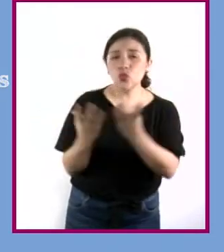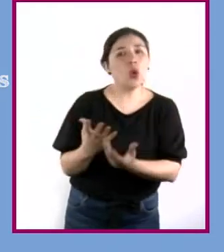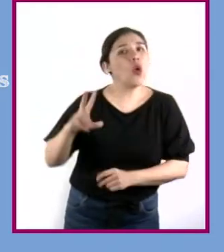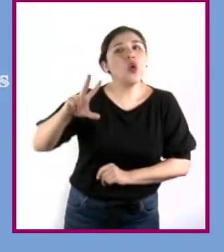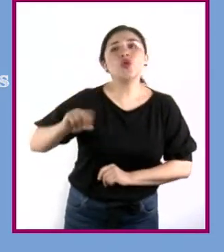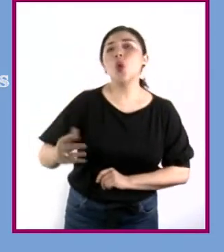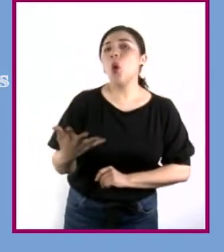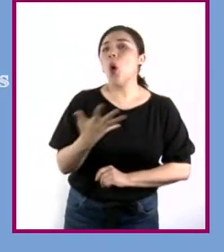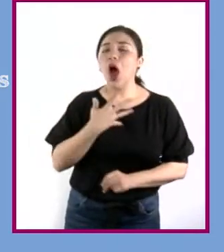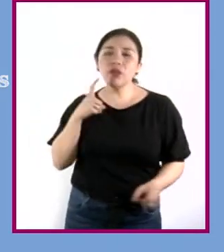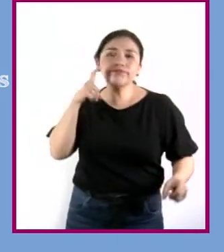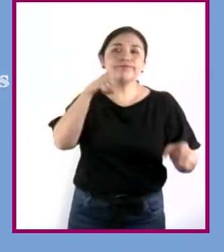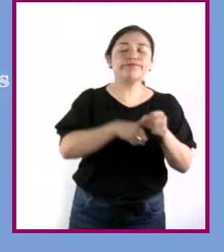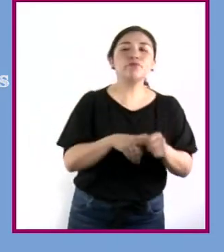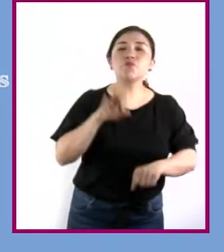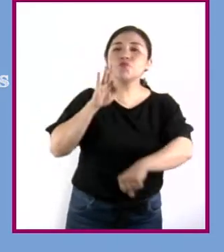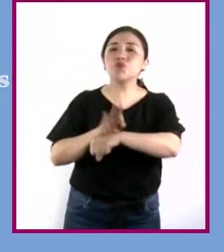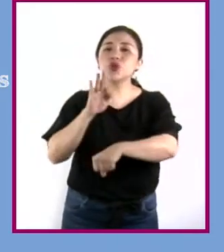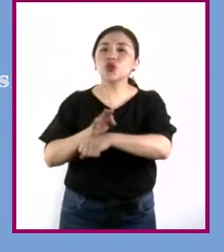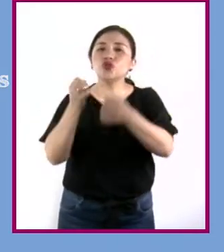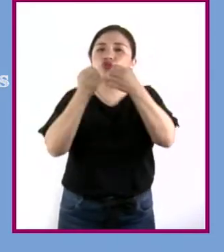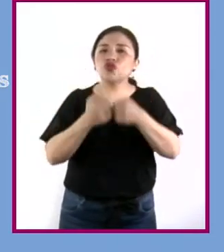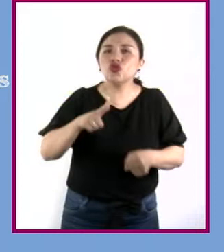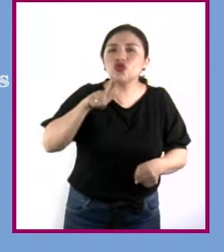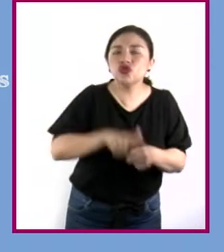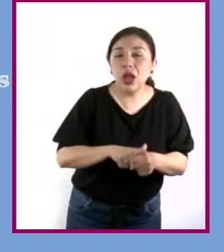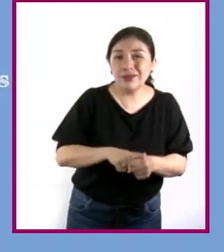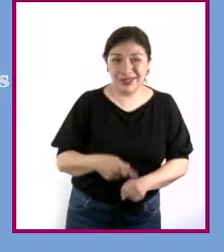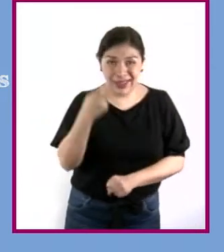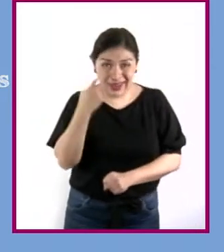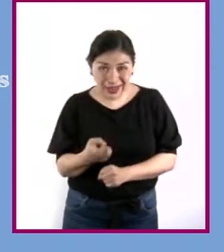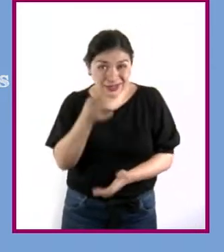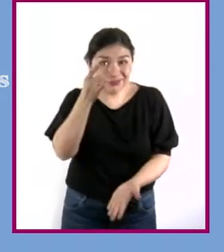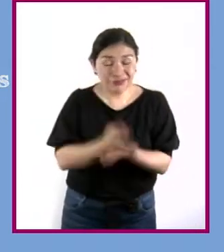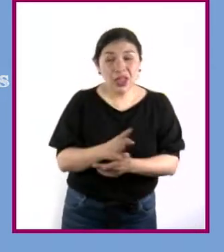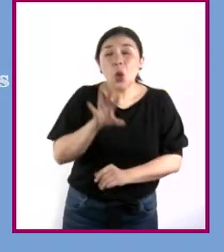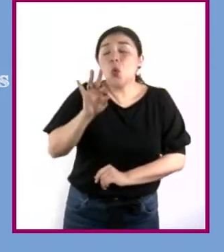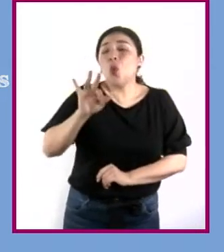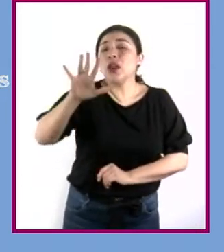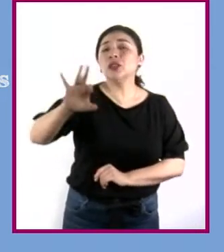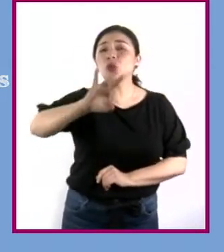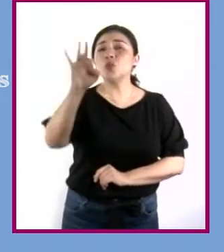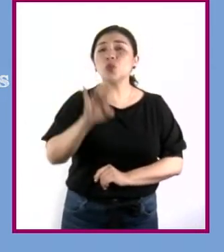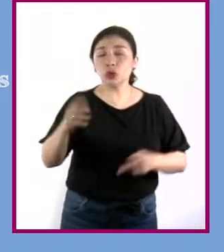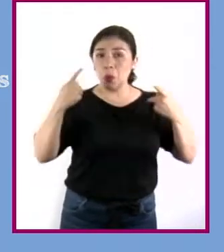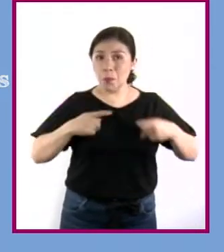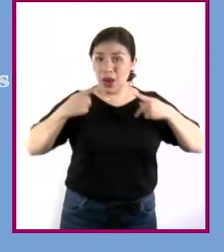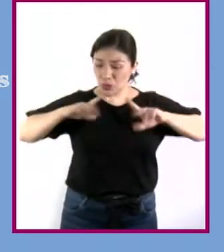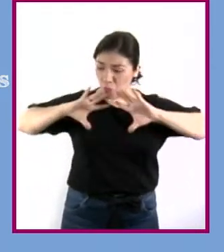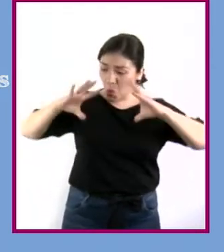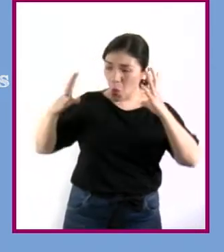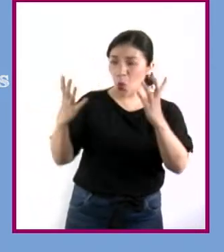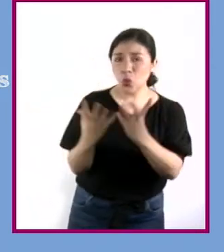derecho humano a la protección social. Esto significa que solo el 45% de la población